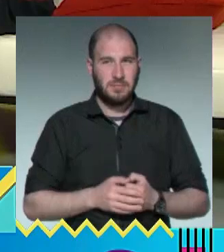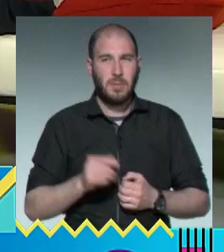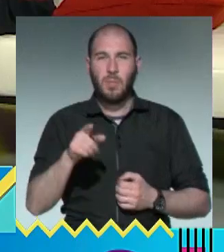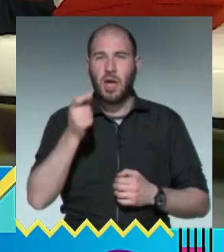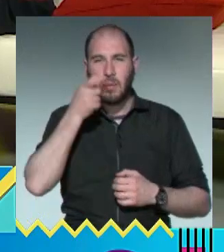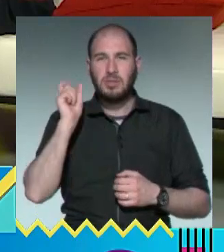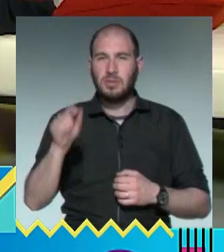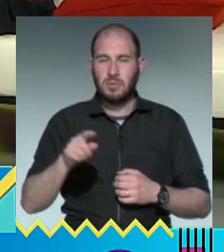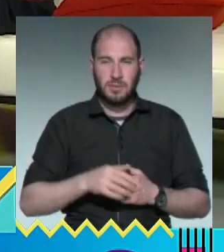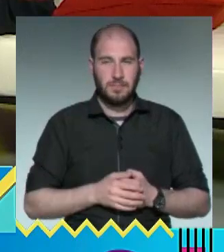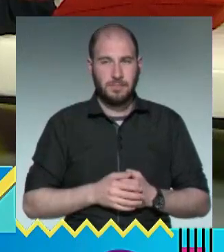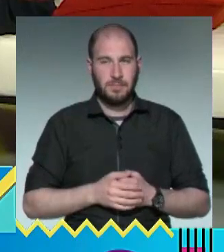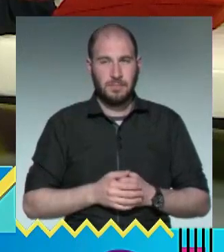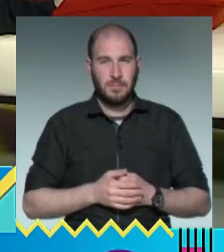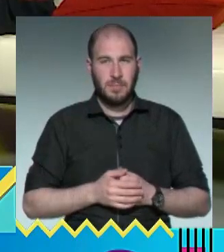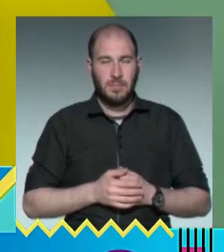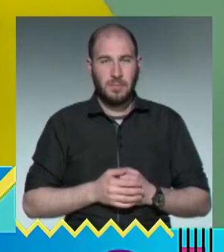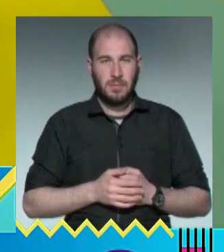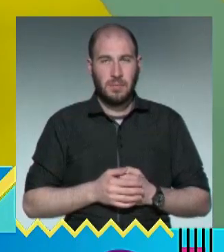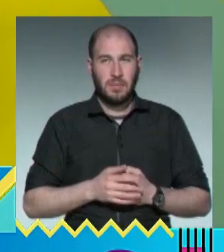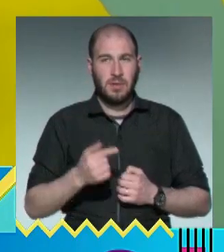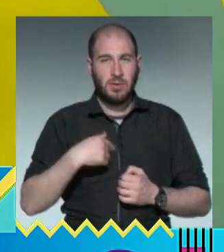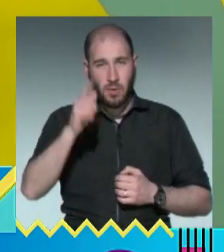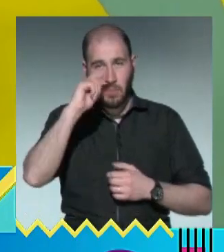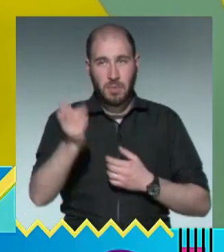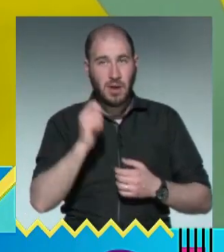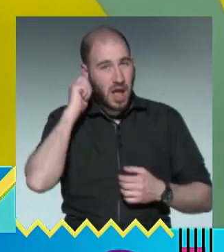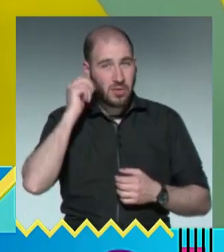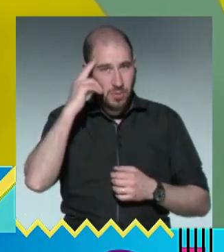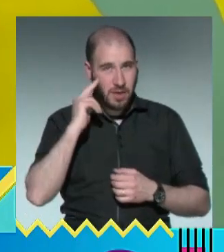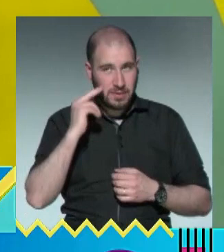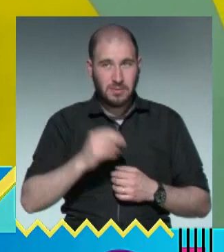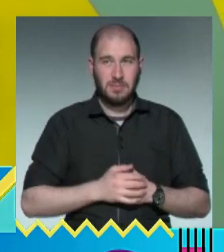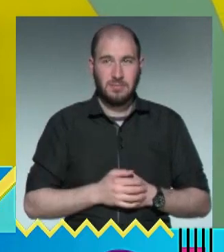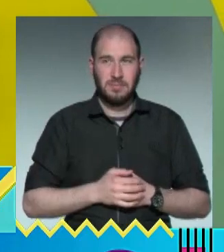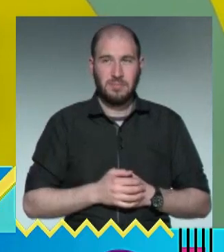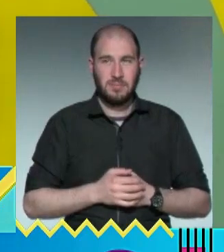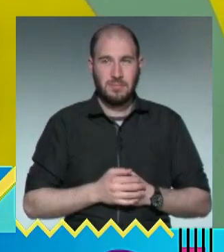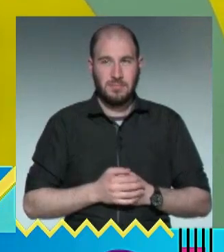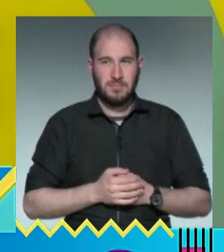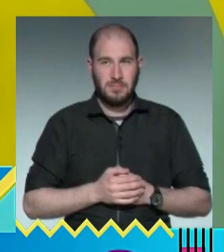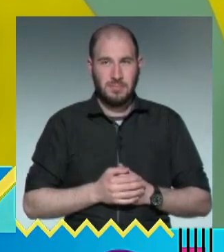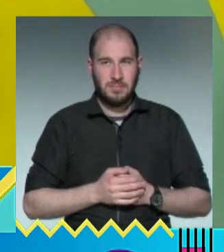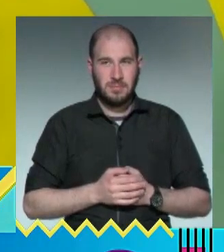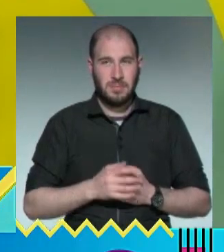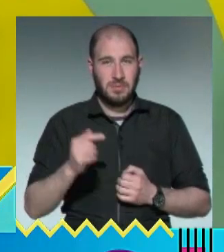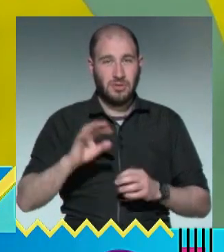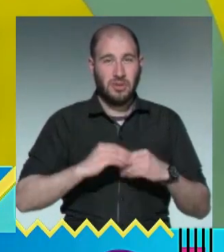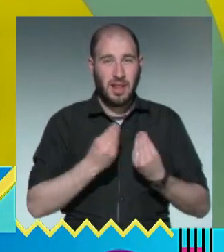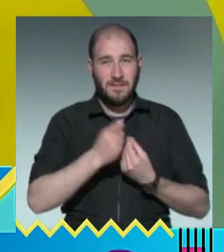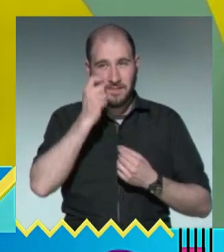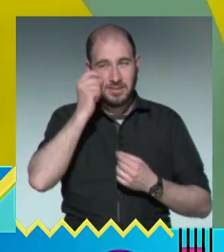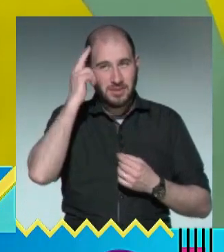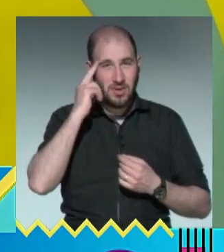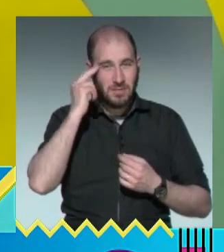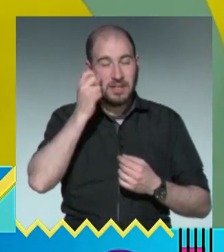tu experiencia? Bueno, yo estoy en bombero desde los 9 años. 9 años. Y ya llevo 28,